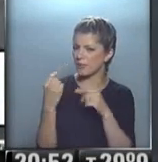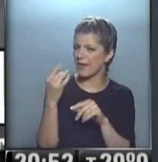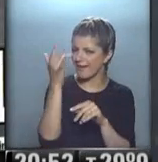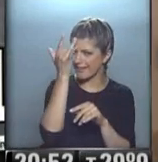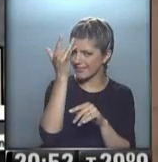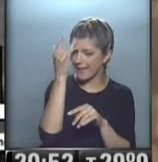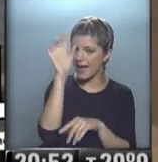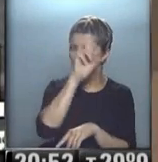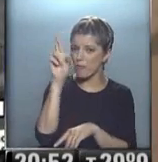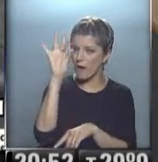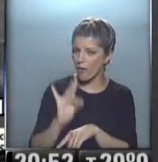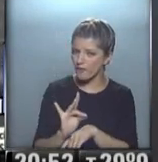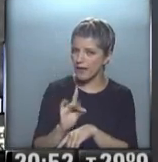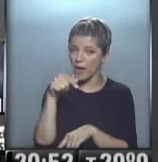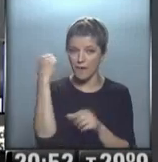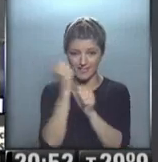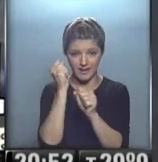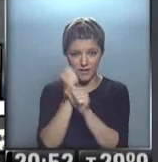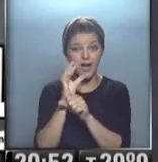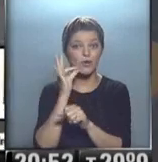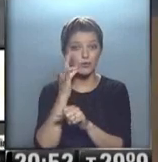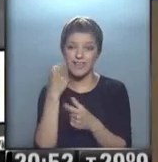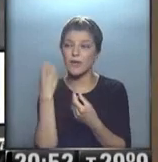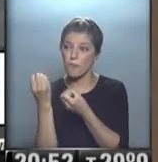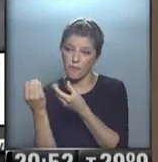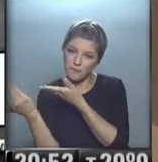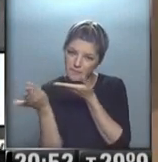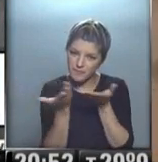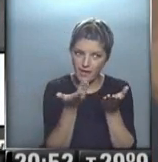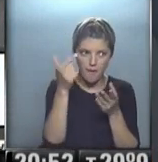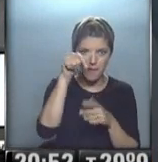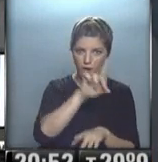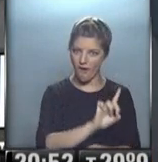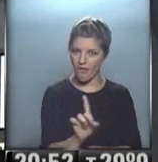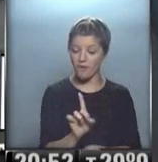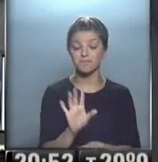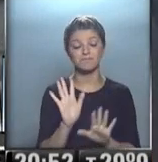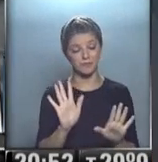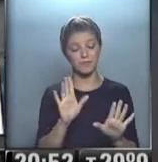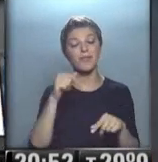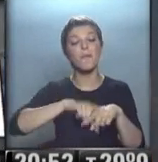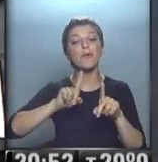Dominicana para que trabajaran el azúcar, les decían bienvenidos. Ahora no los necesitan, no los quieren más. Y escuchamos, por supuesto,